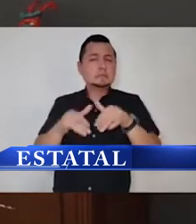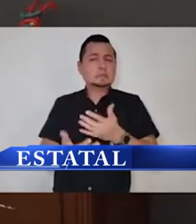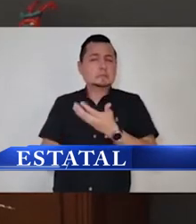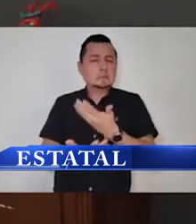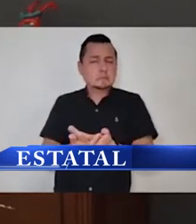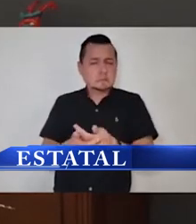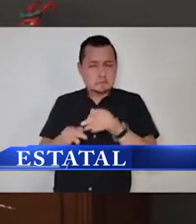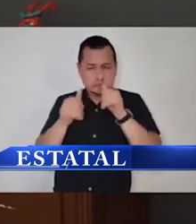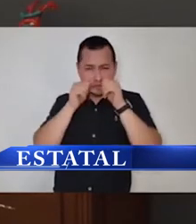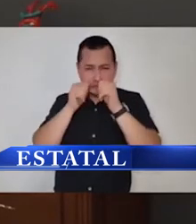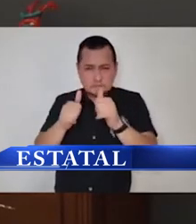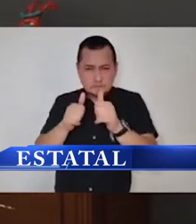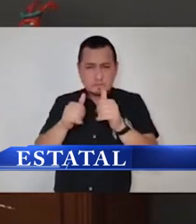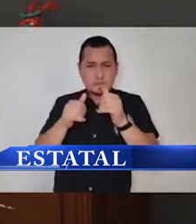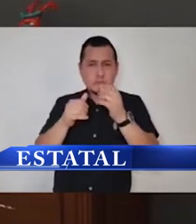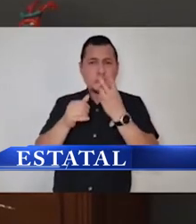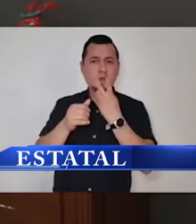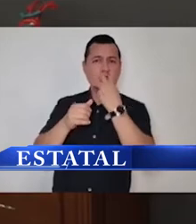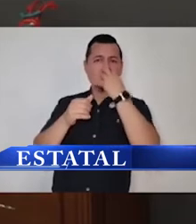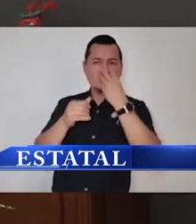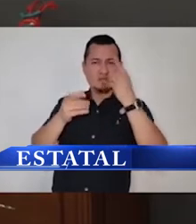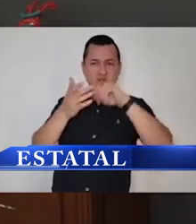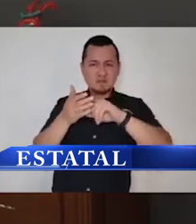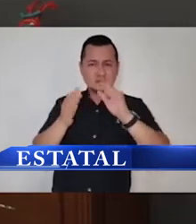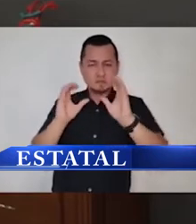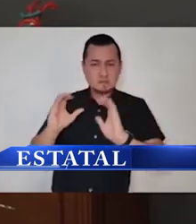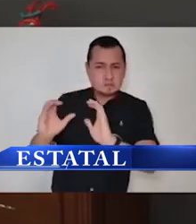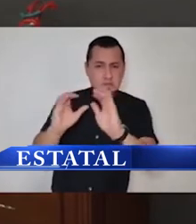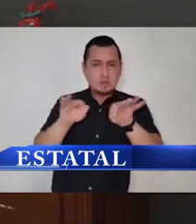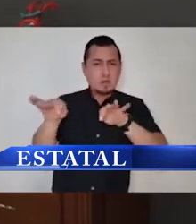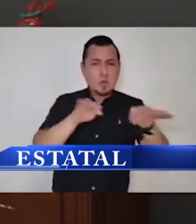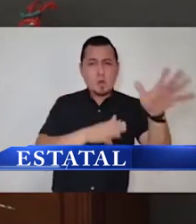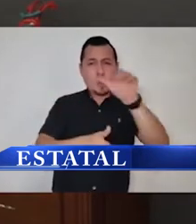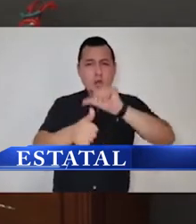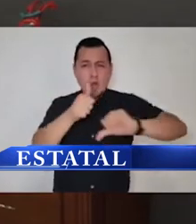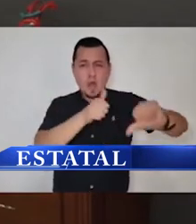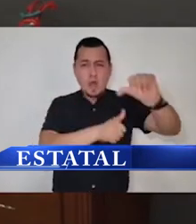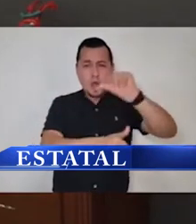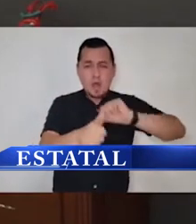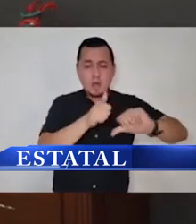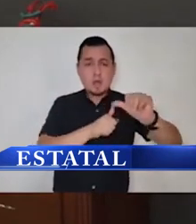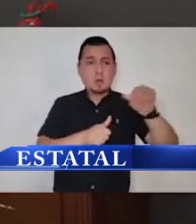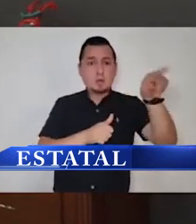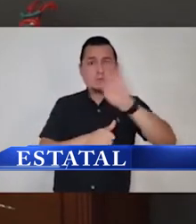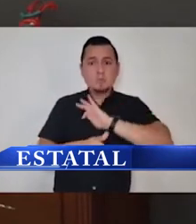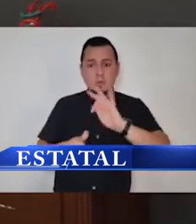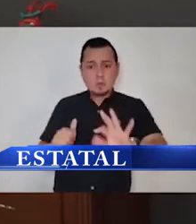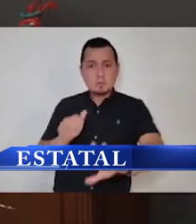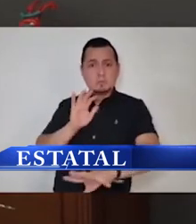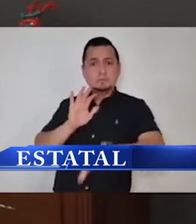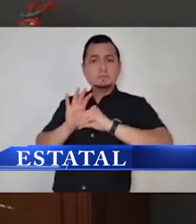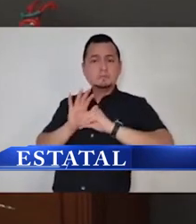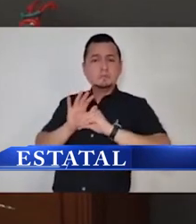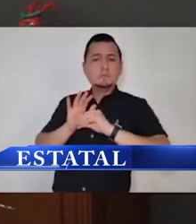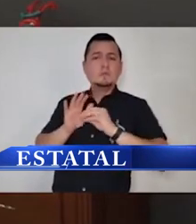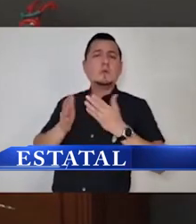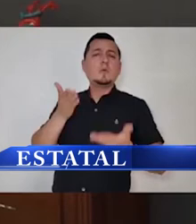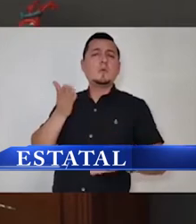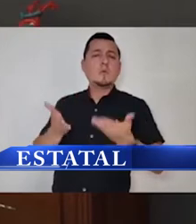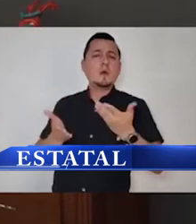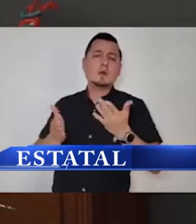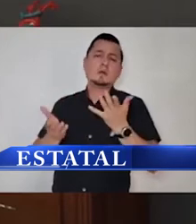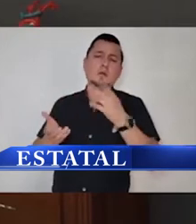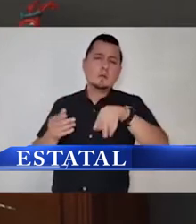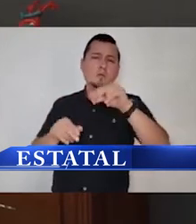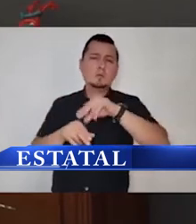cuidados respiratorios, expuesto a contagios e incluso a perder la vida. Si te cuidas tú, nos cuidas